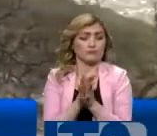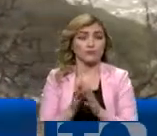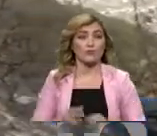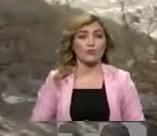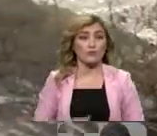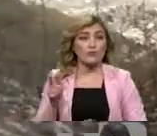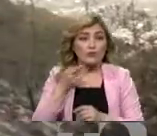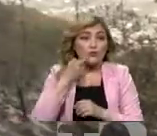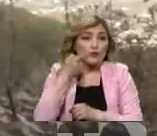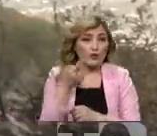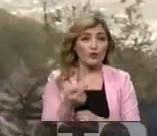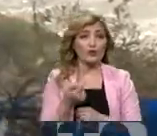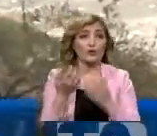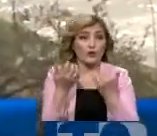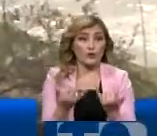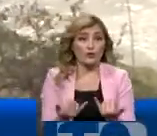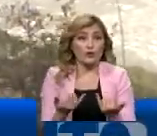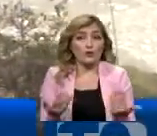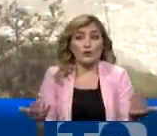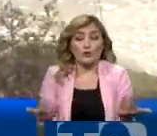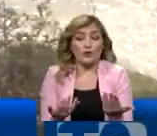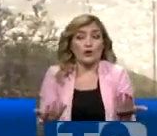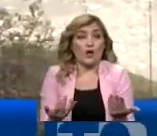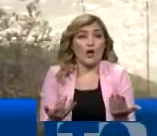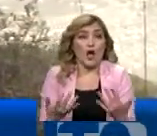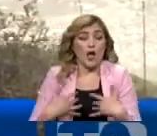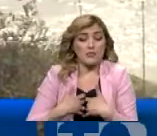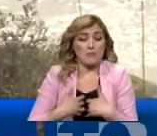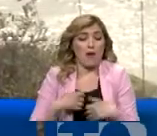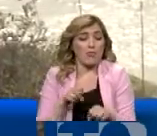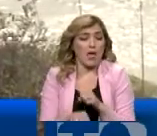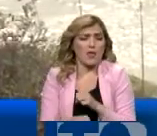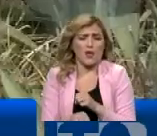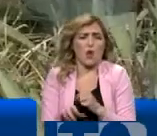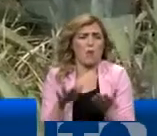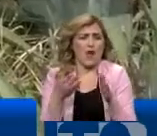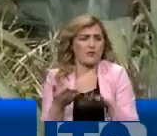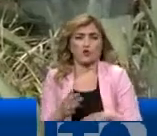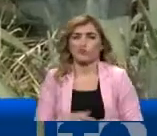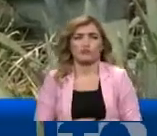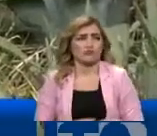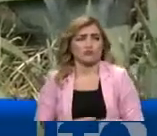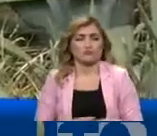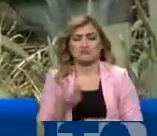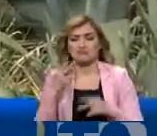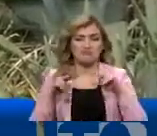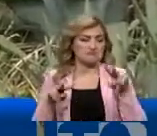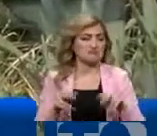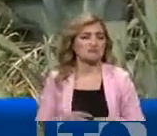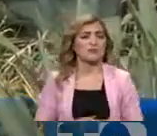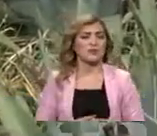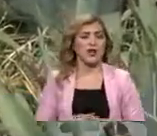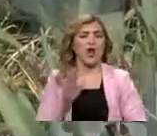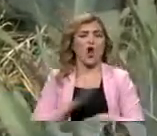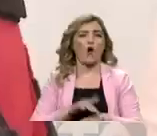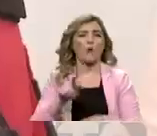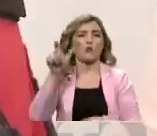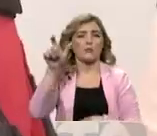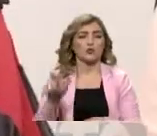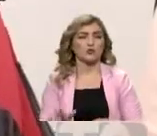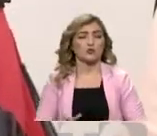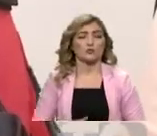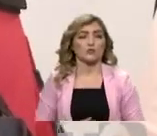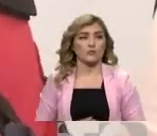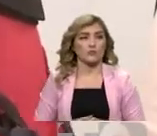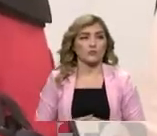Cárdenas contó que hasta el momento no se han identificado especies afectadas por el incendio, que fue provocado por la mano del hombre. No